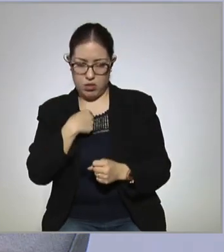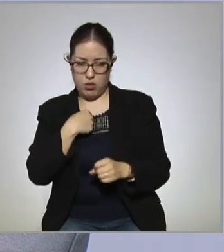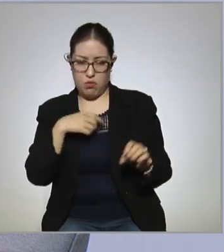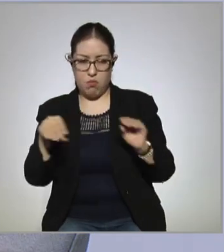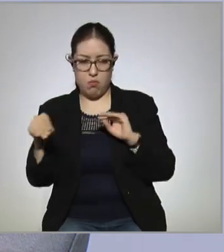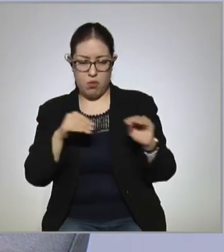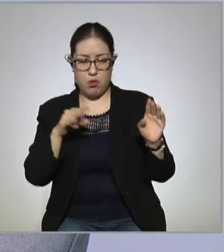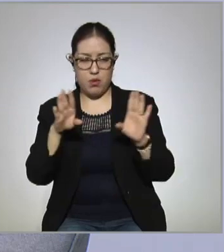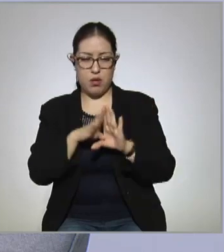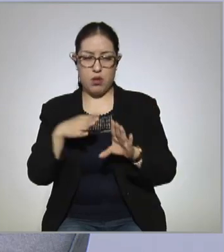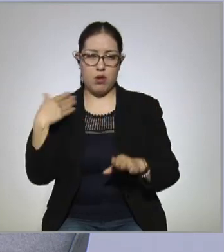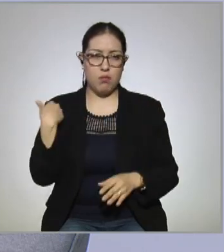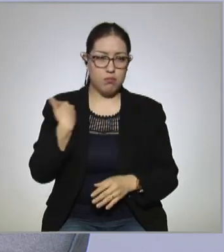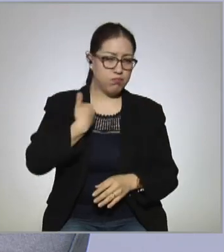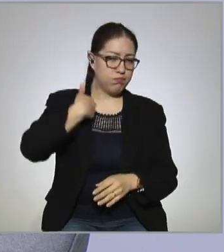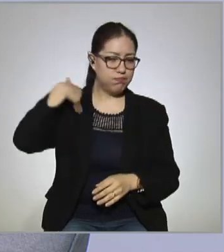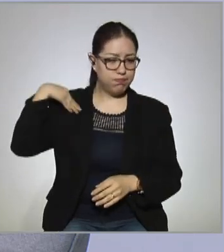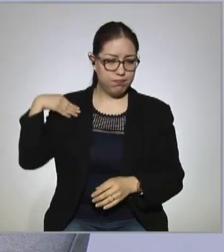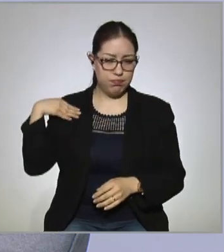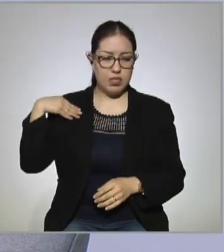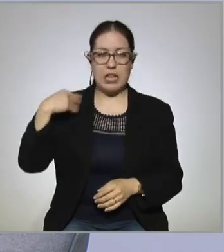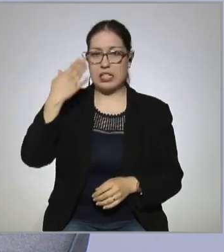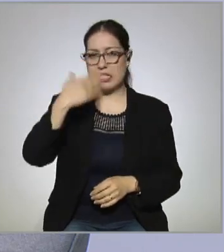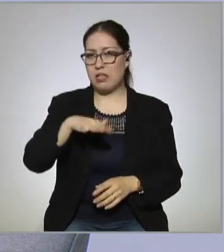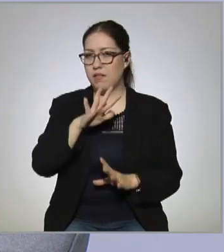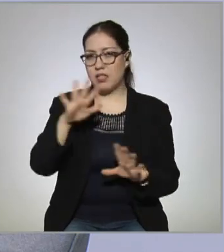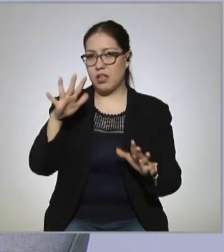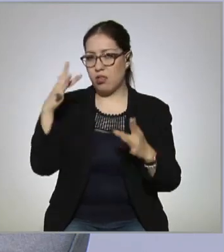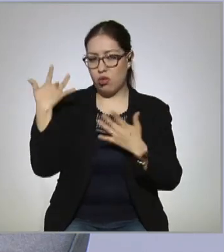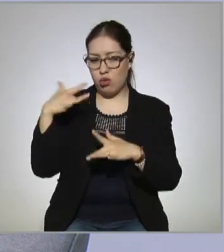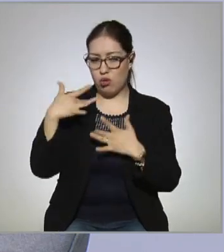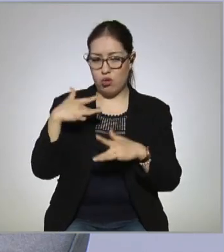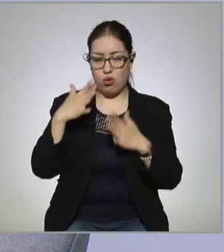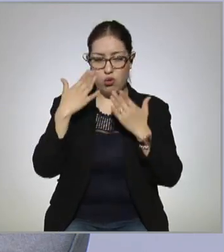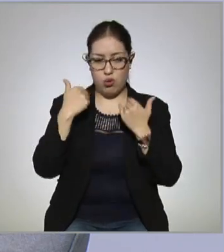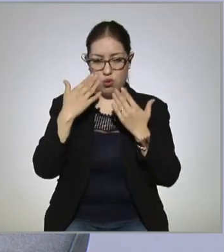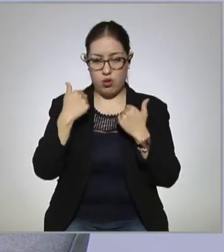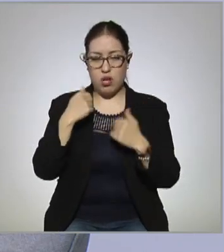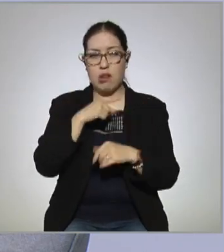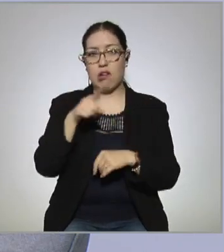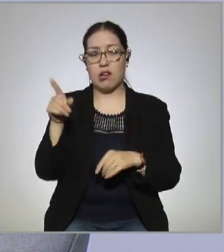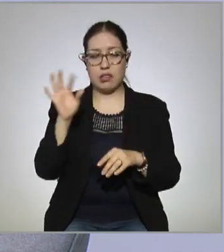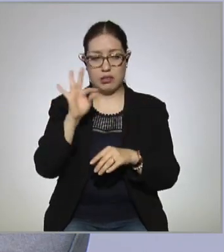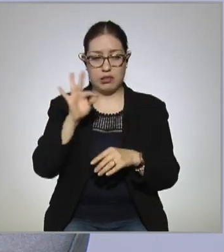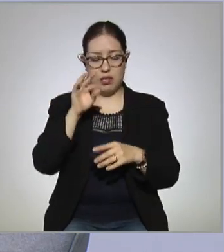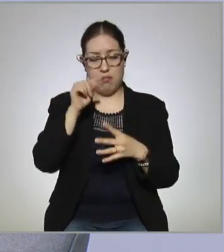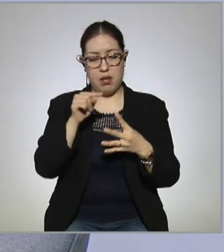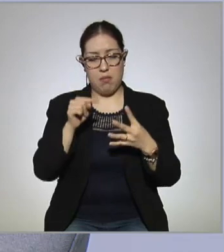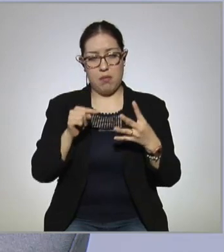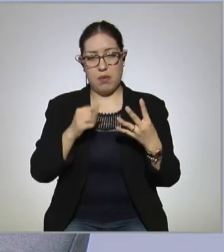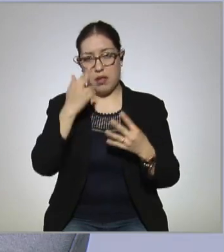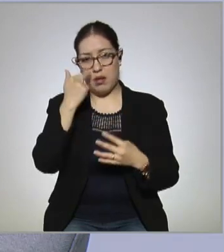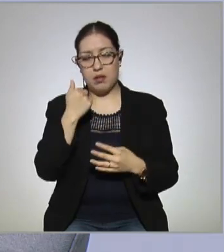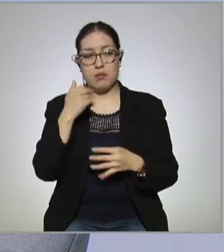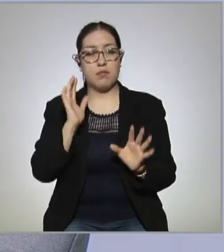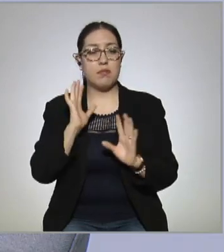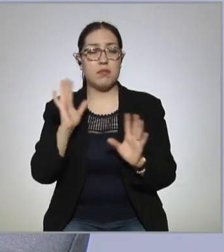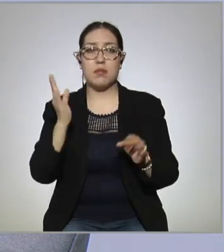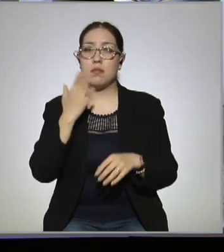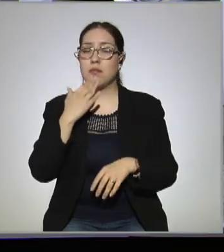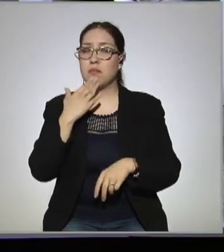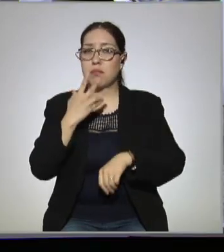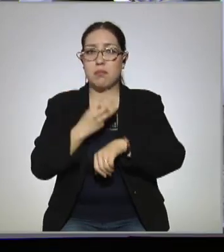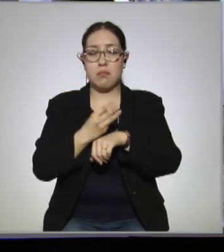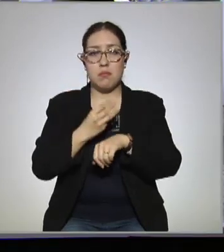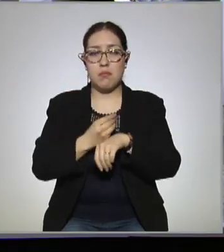el manguito rotador. O sea, saben que ya no tienen dolor porque han empleado algunas de las estrategias que ustedes han mencionado aquí, se les ha resuelto el tema